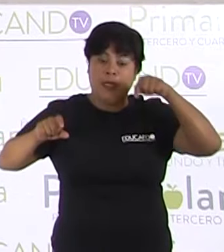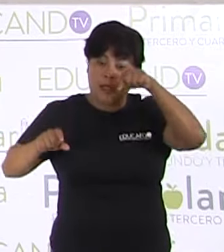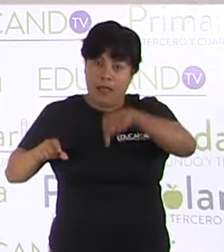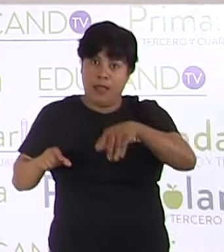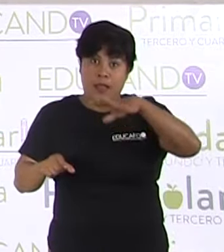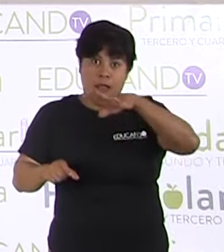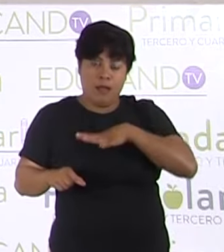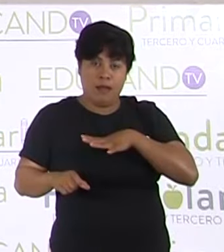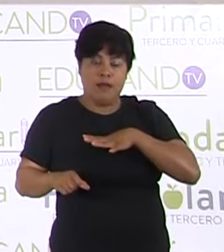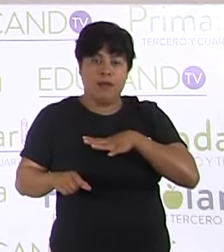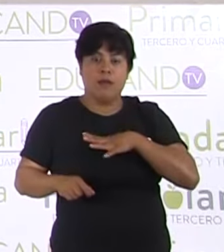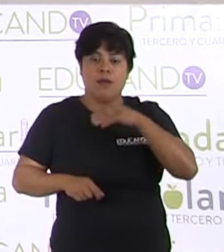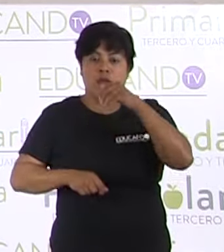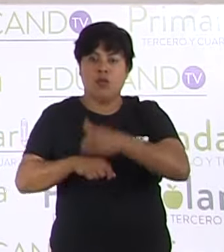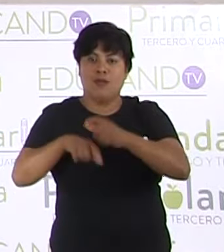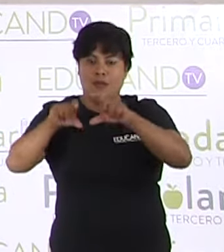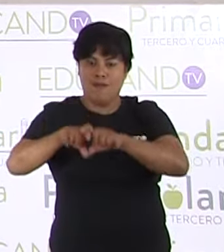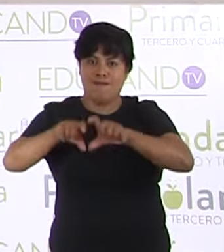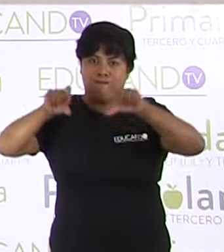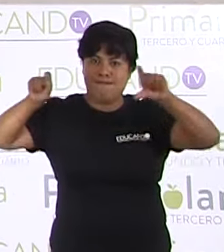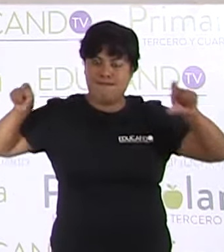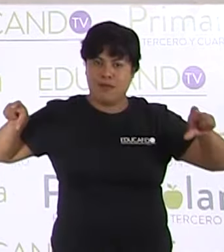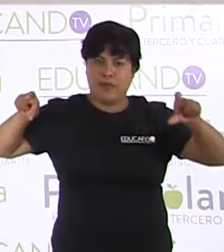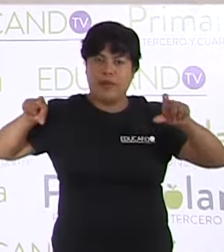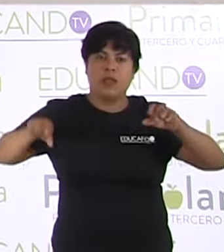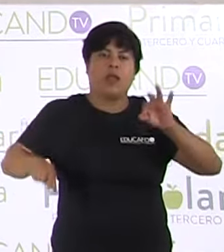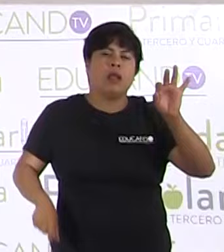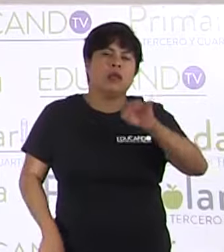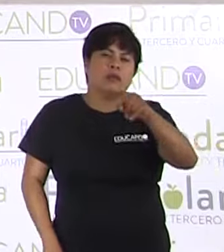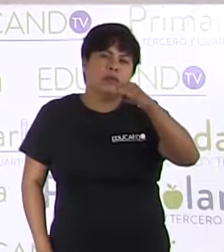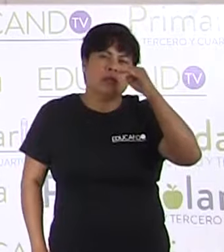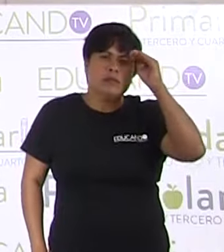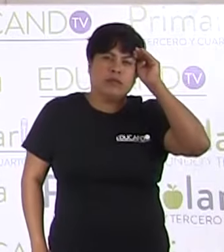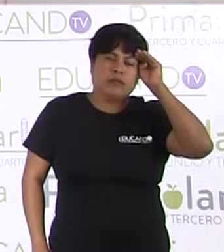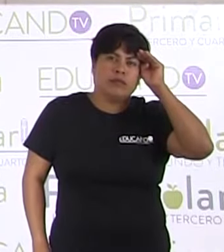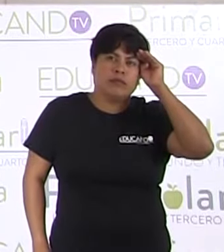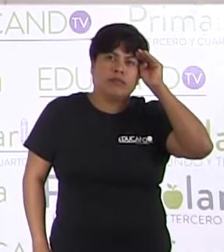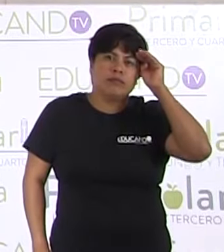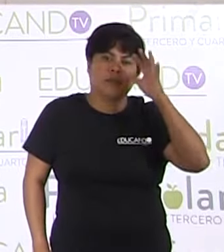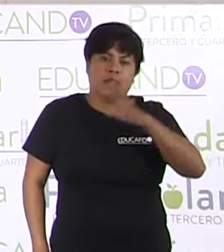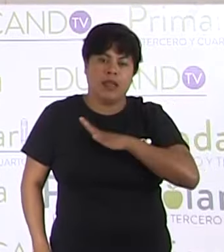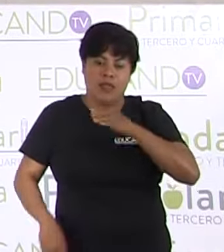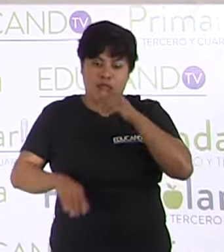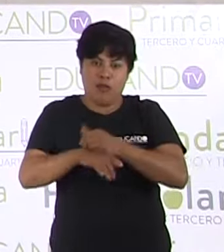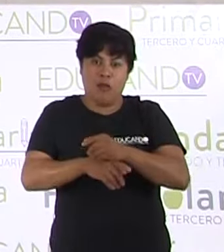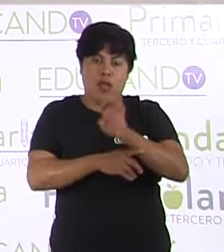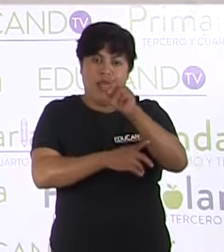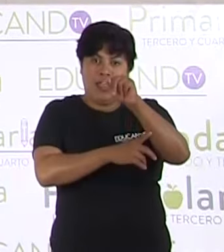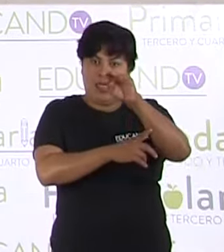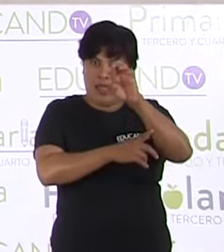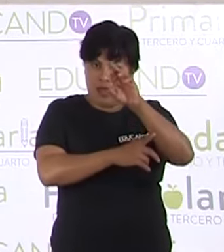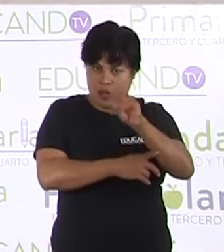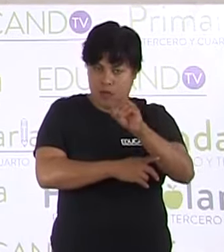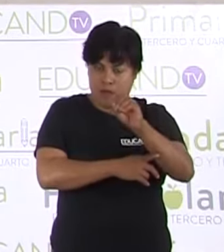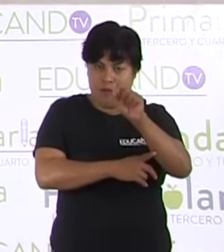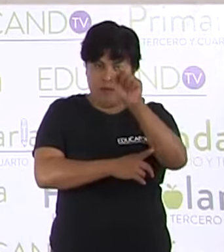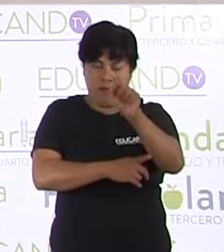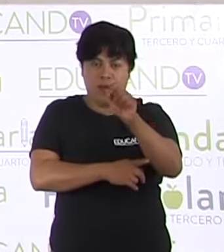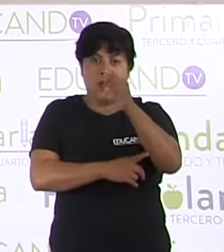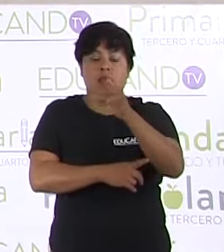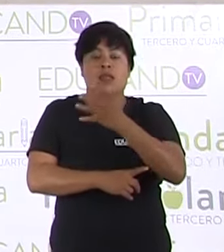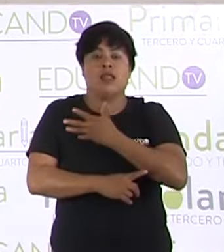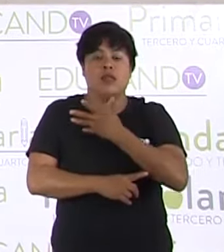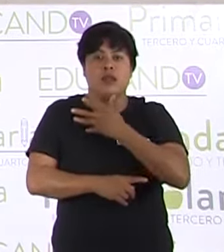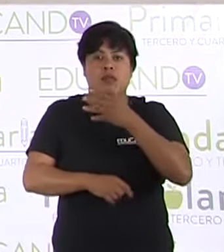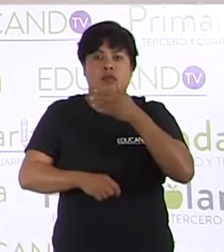tenemos una recta numérica supongan Tenemos aquí un entero y